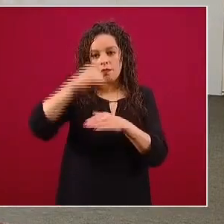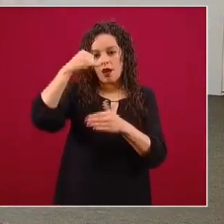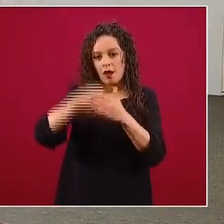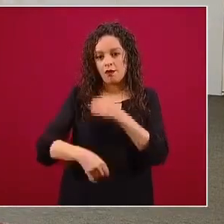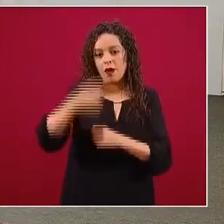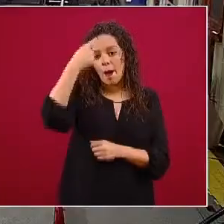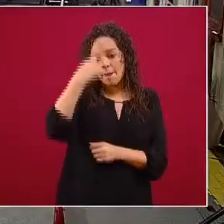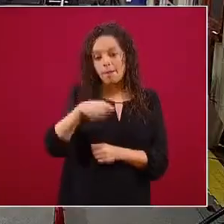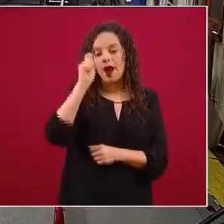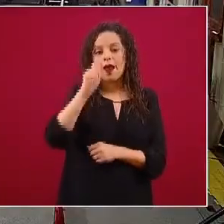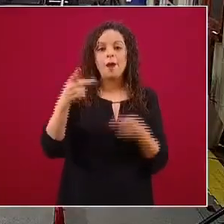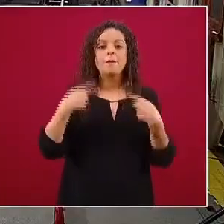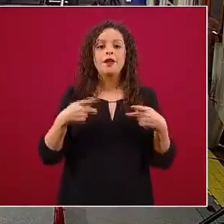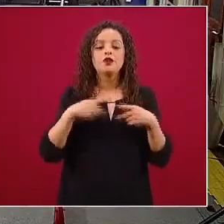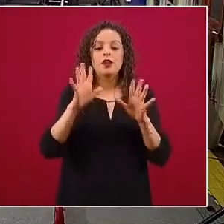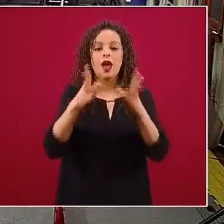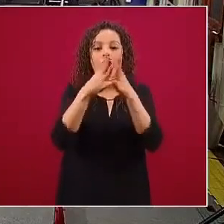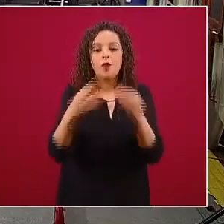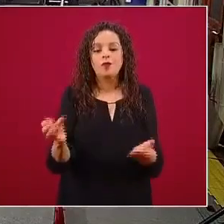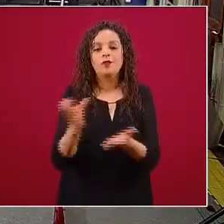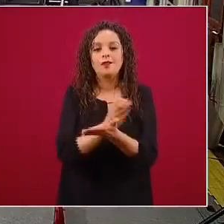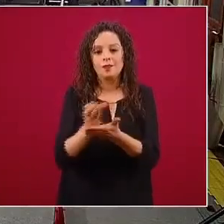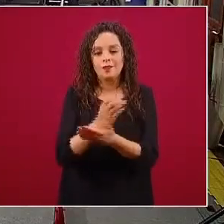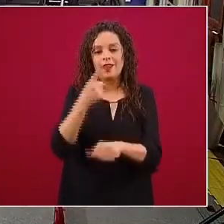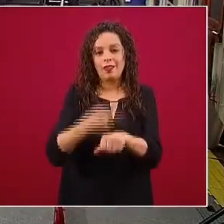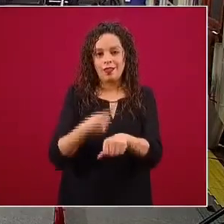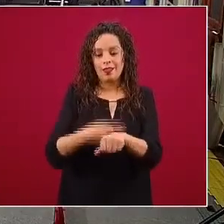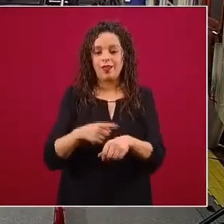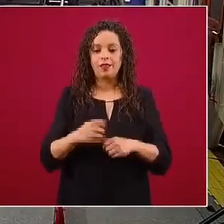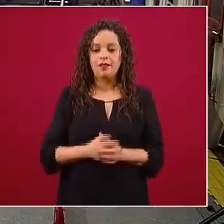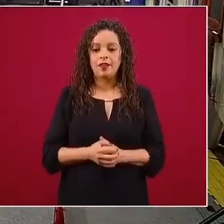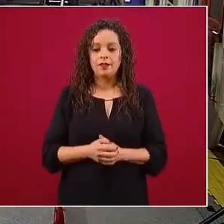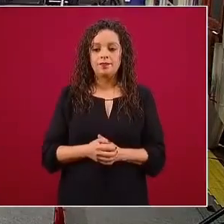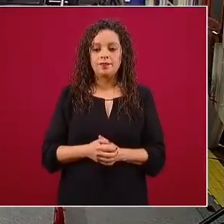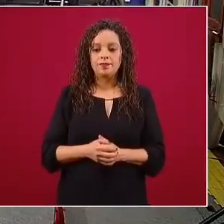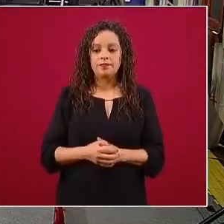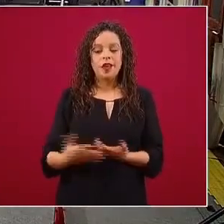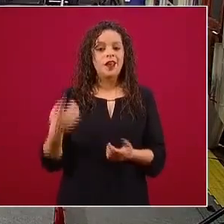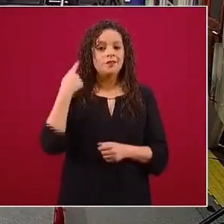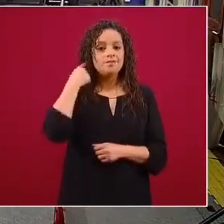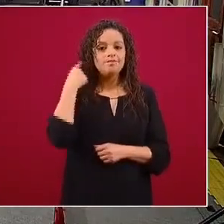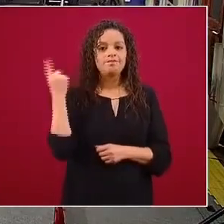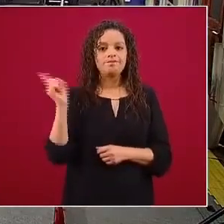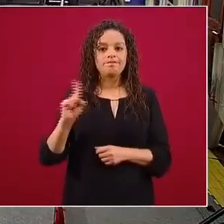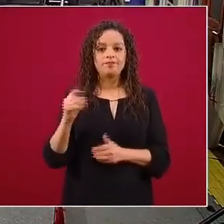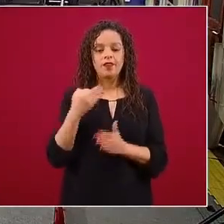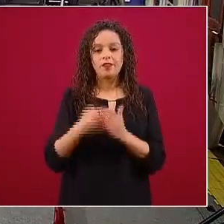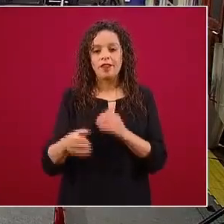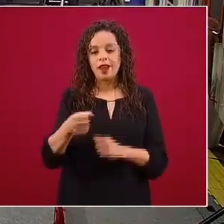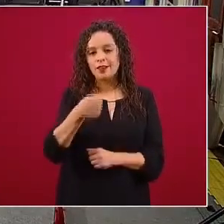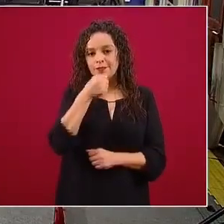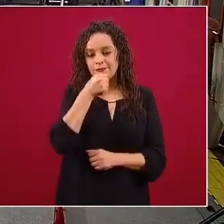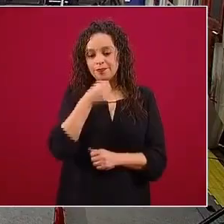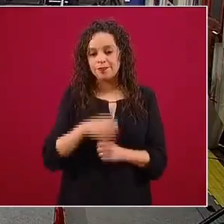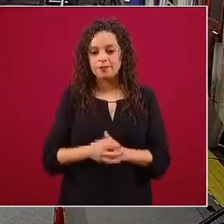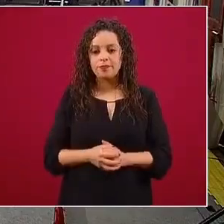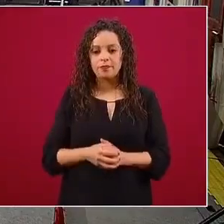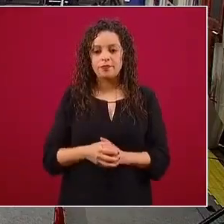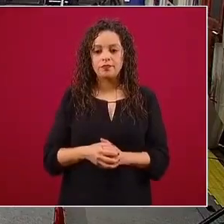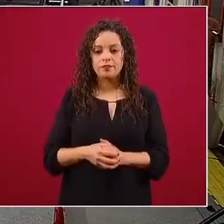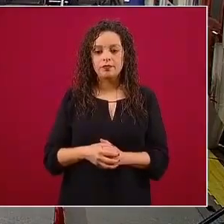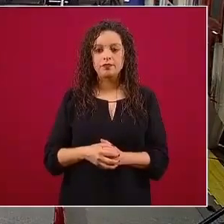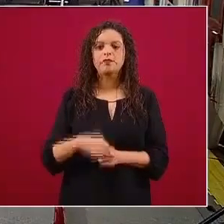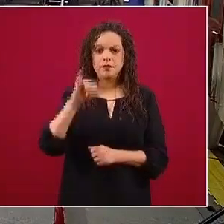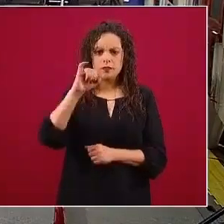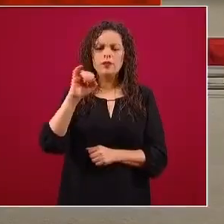recuperan. ¿Podría agregarse una información parecida a lo que hacen, pero por hospital? Tenemos la posibilidad